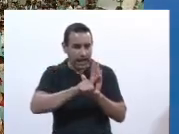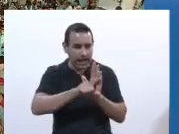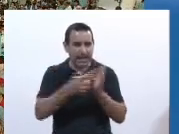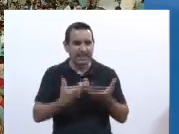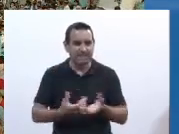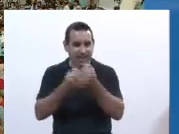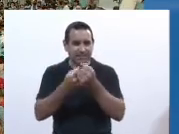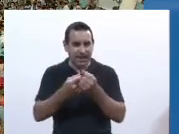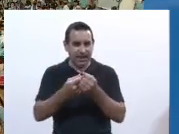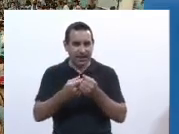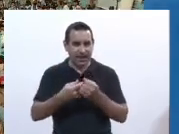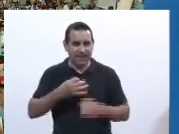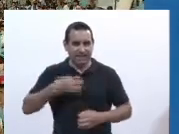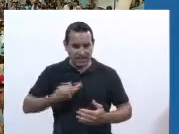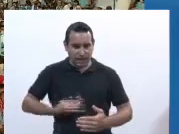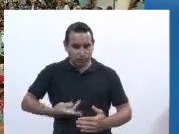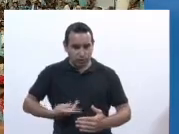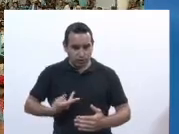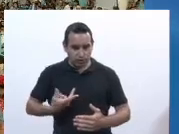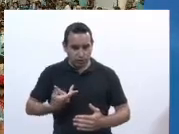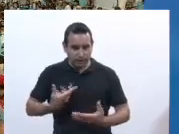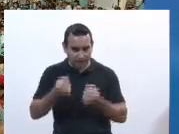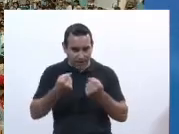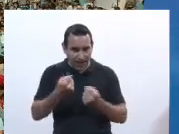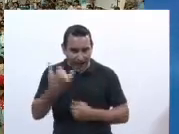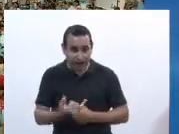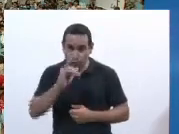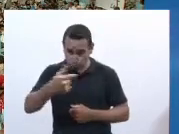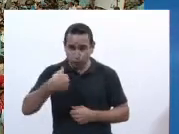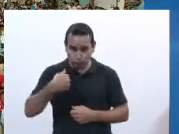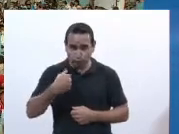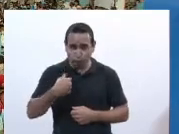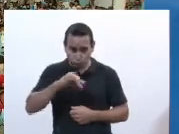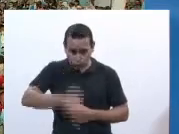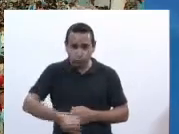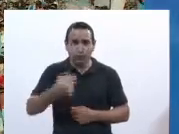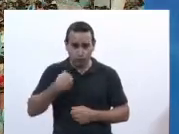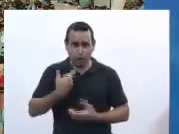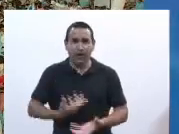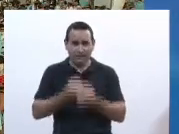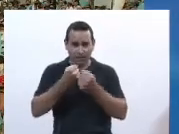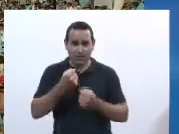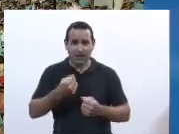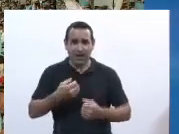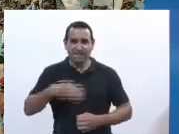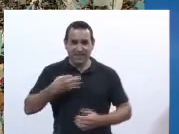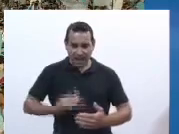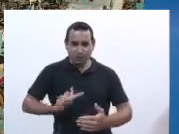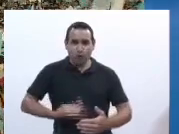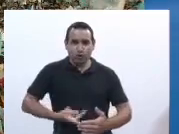las dos vidas? Claro que sí, yo soy una de ellas. Yo defiendo las dos